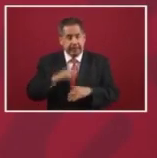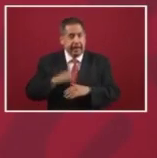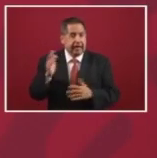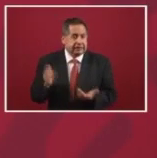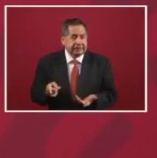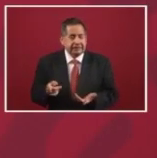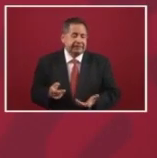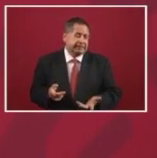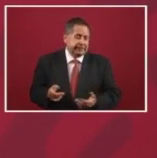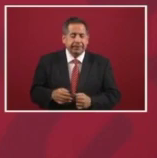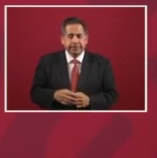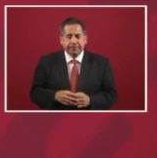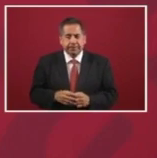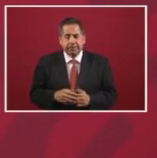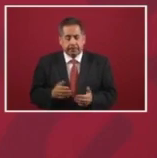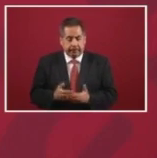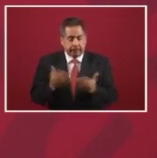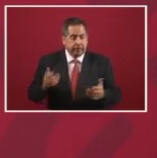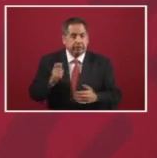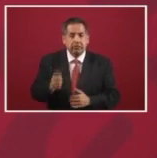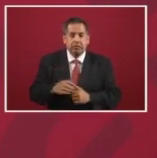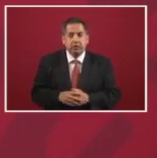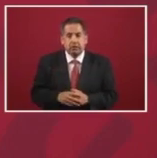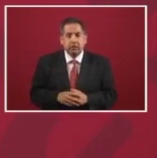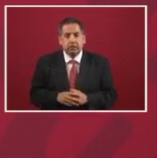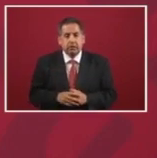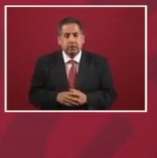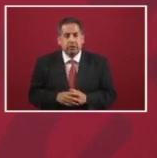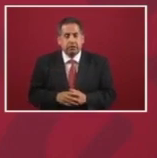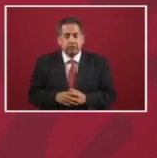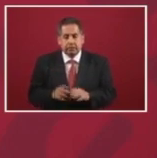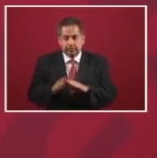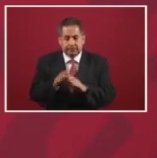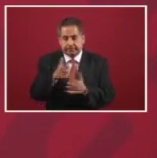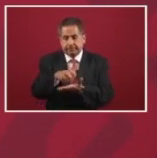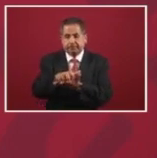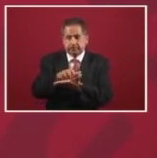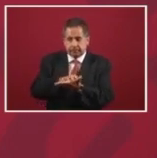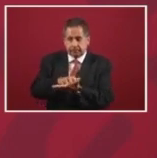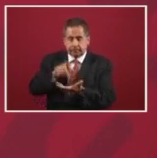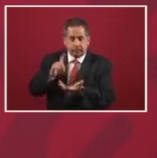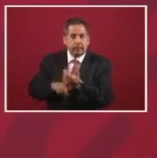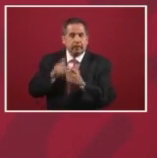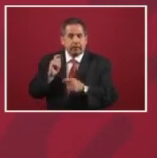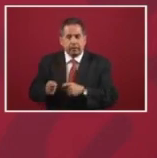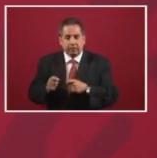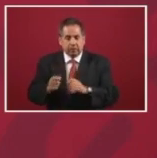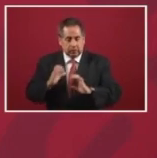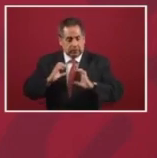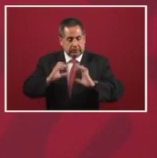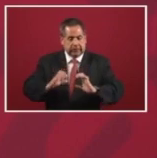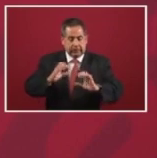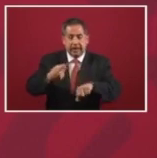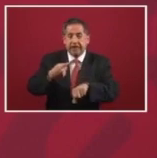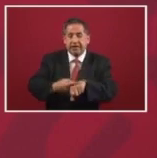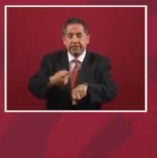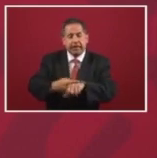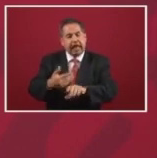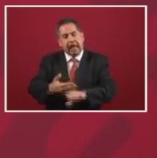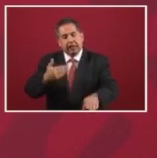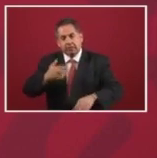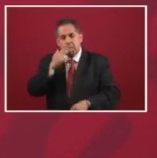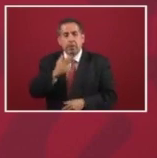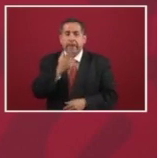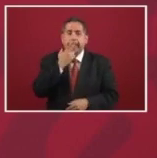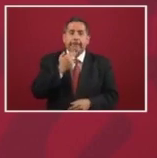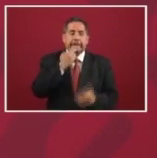pues ahorros, porque significa prevenir enfermedades como